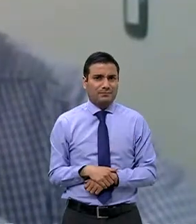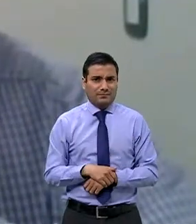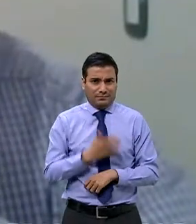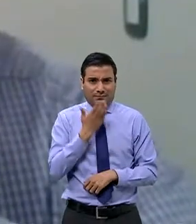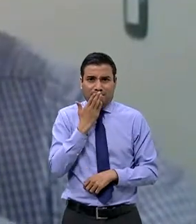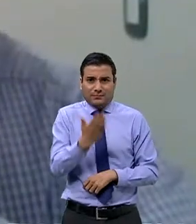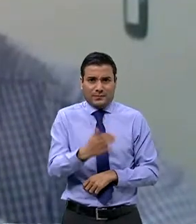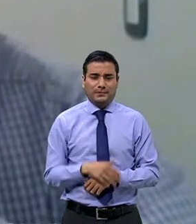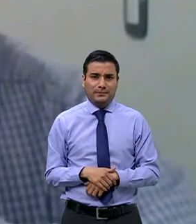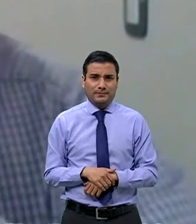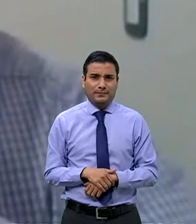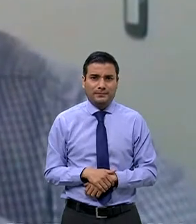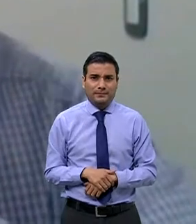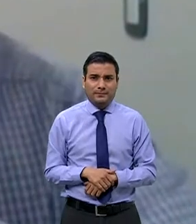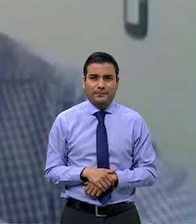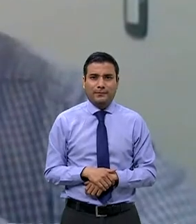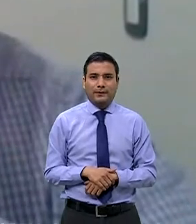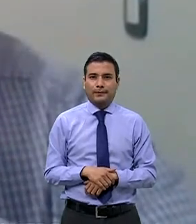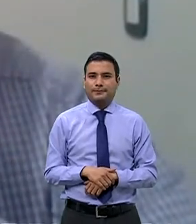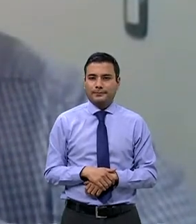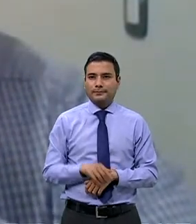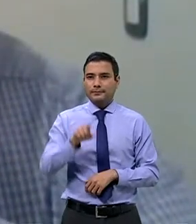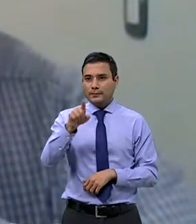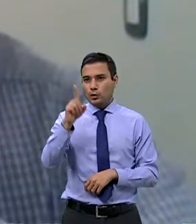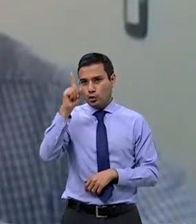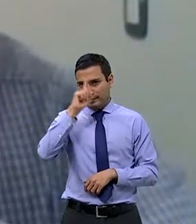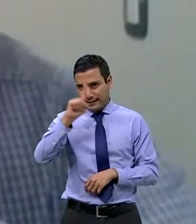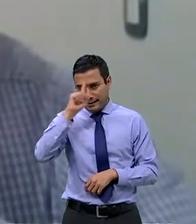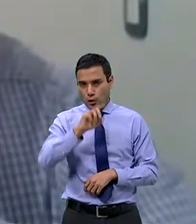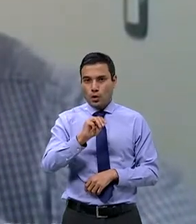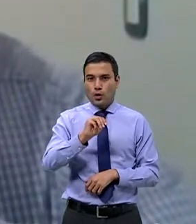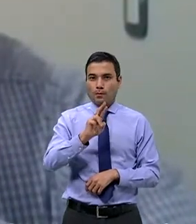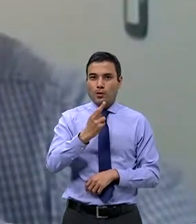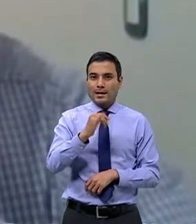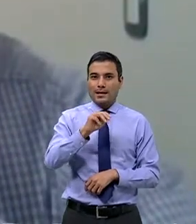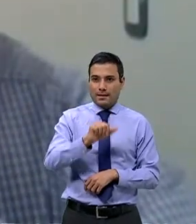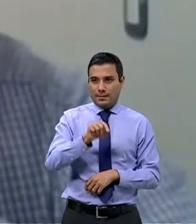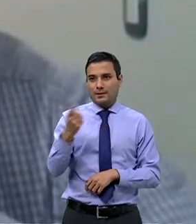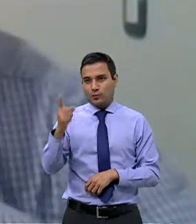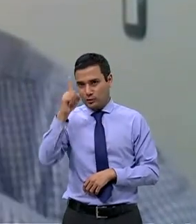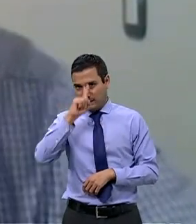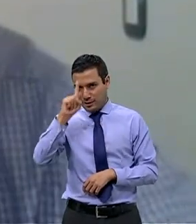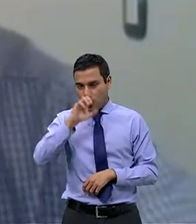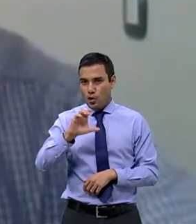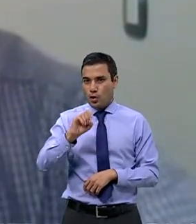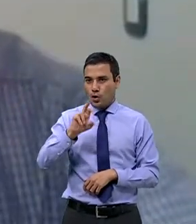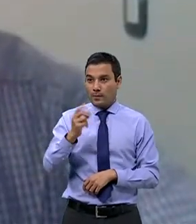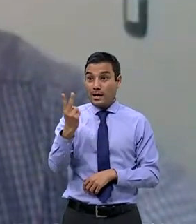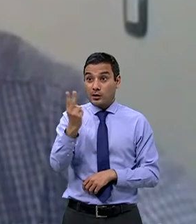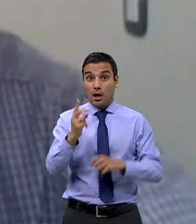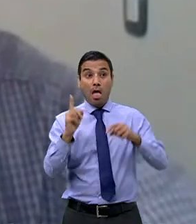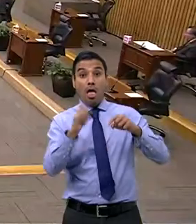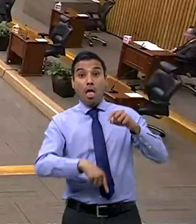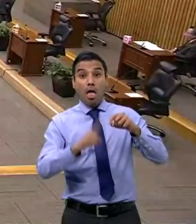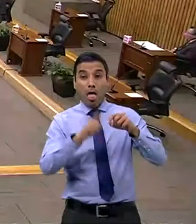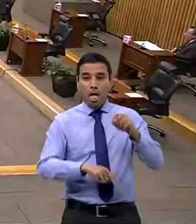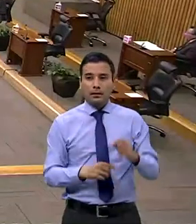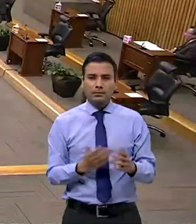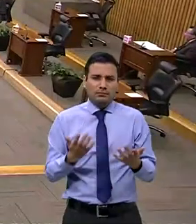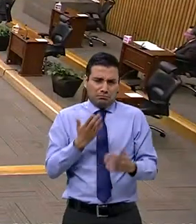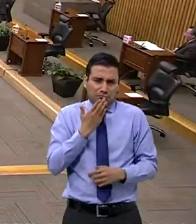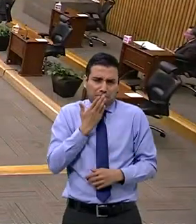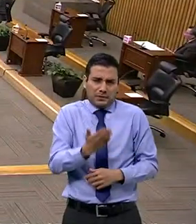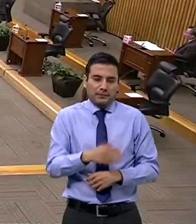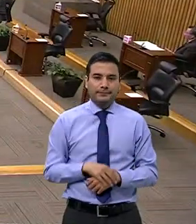la campaña de boicot el consejero como la llama y del consejero cord es cuarto presidente muchas